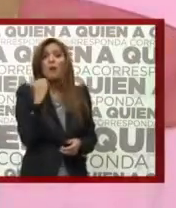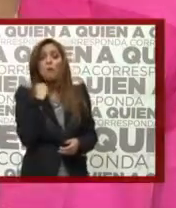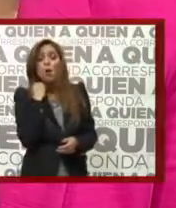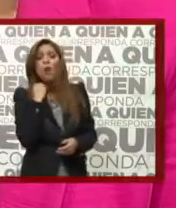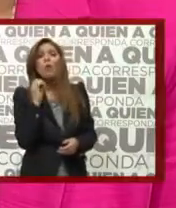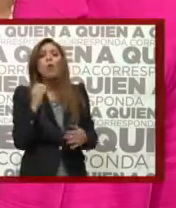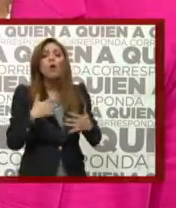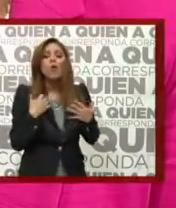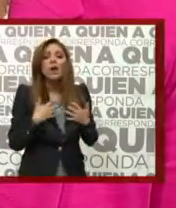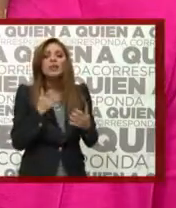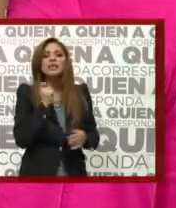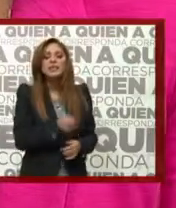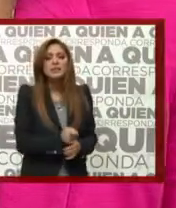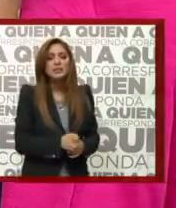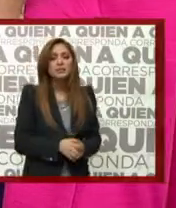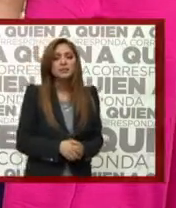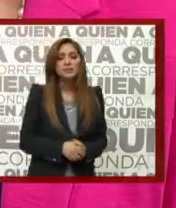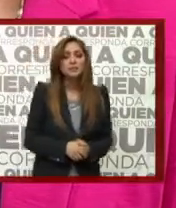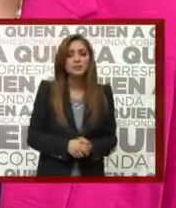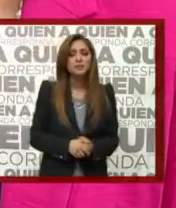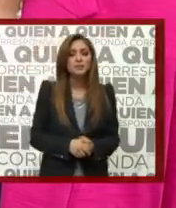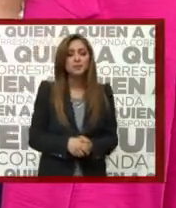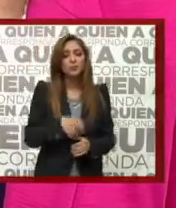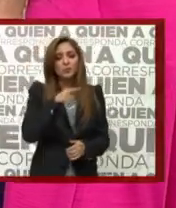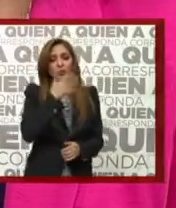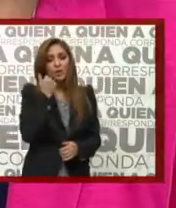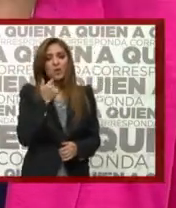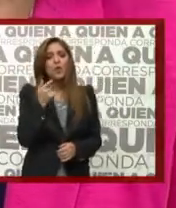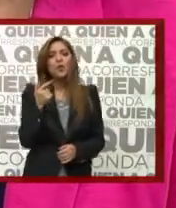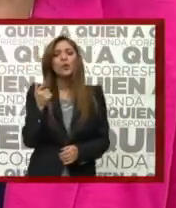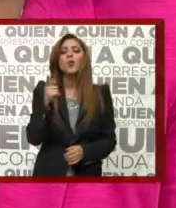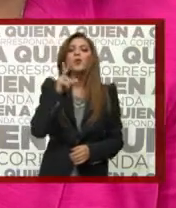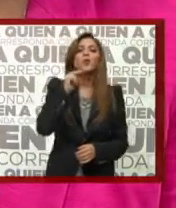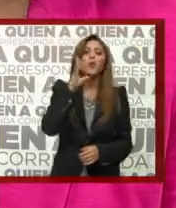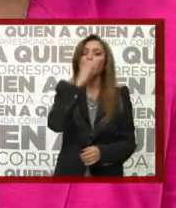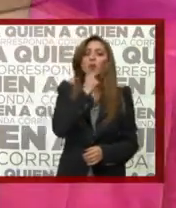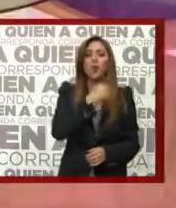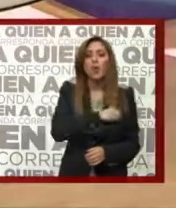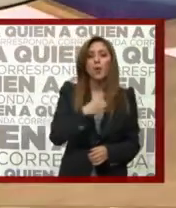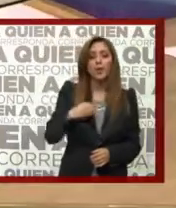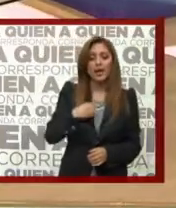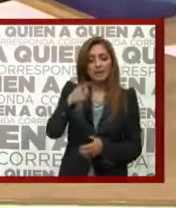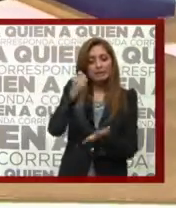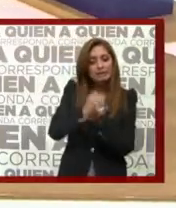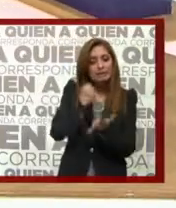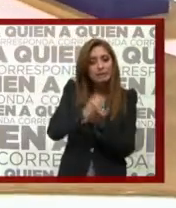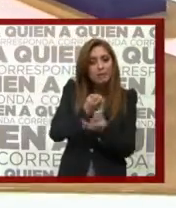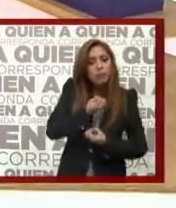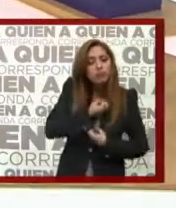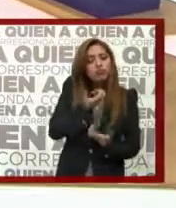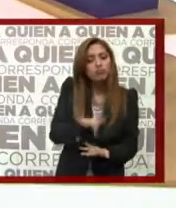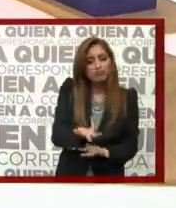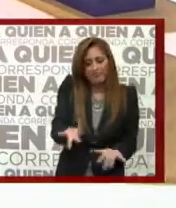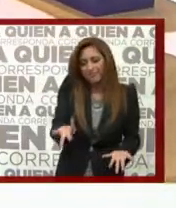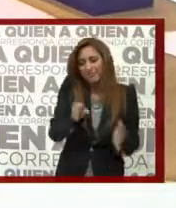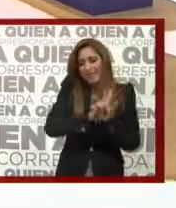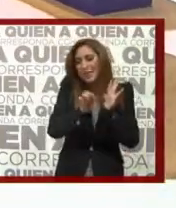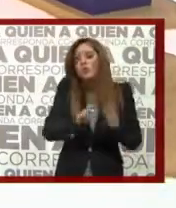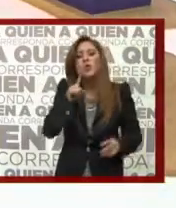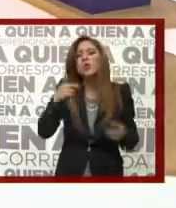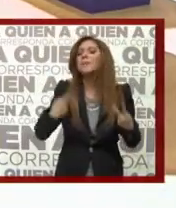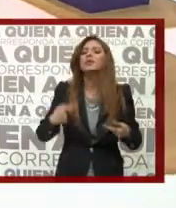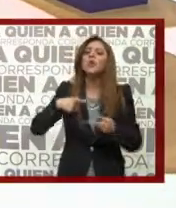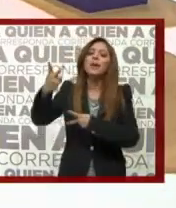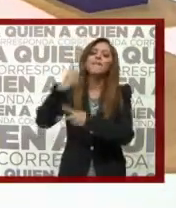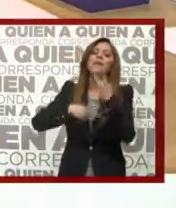coraje? Ya sé que no hay No pueden obligar a nadie a decir nada. Porque fíjate, cuando llega una persona y